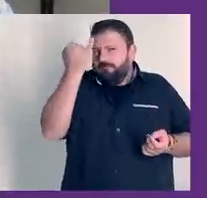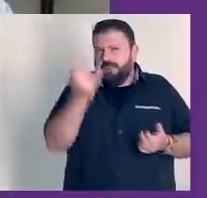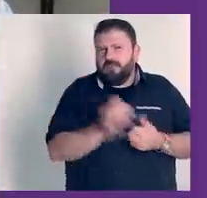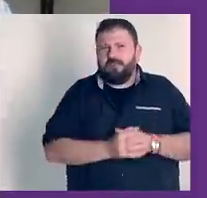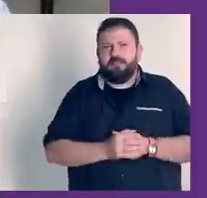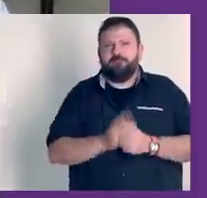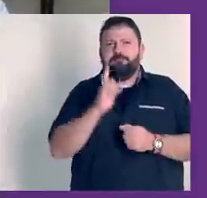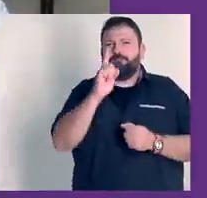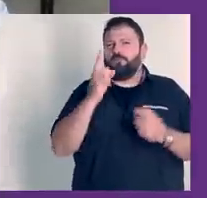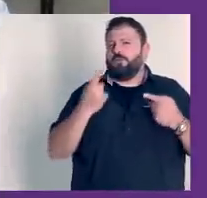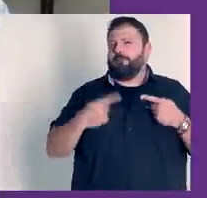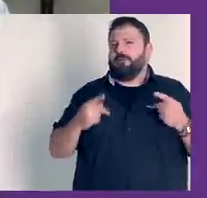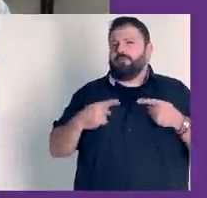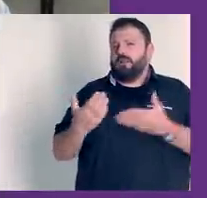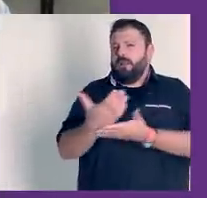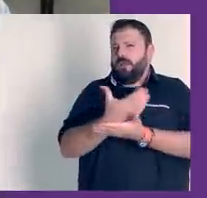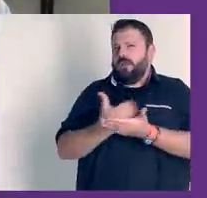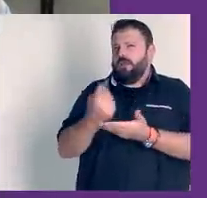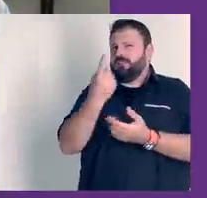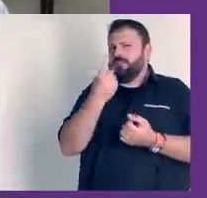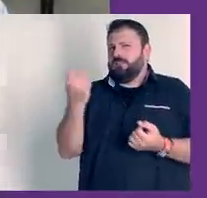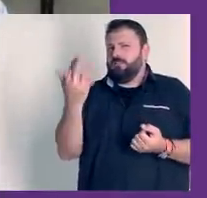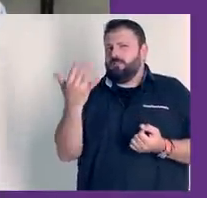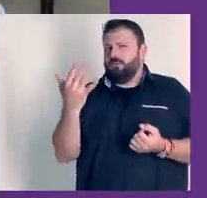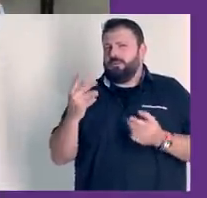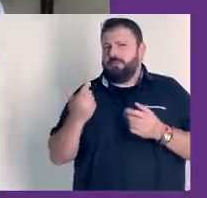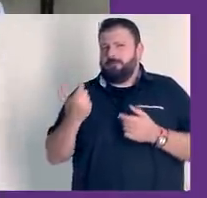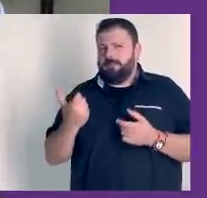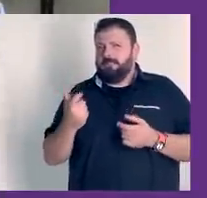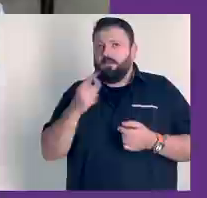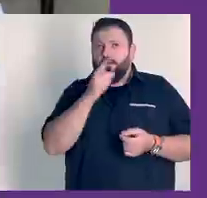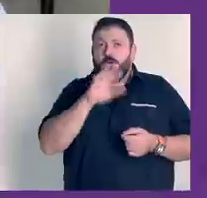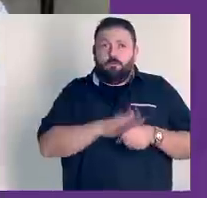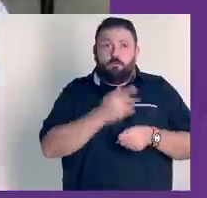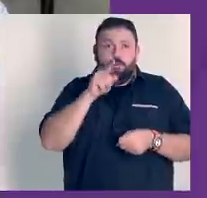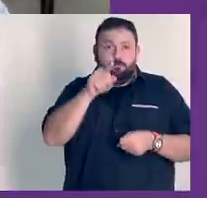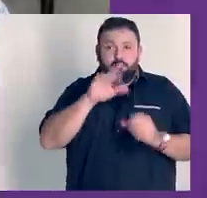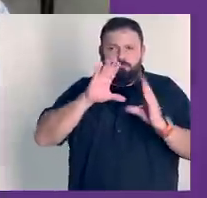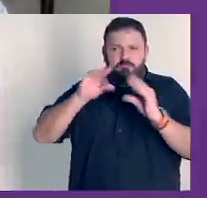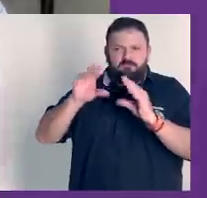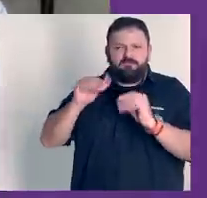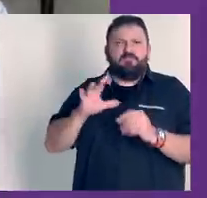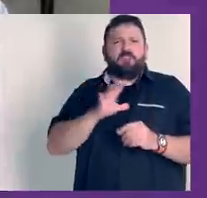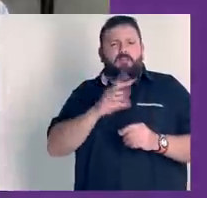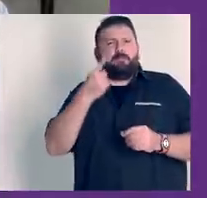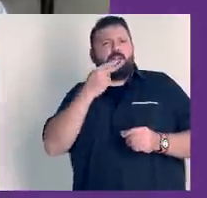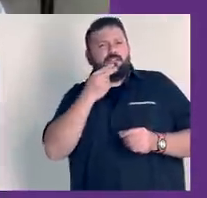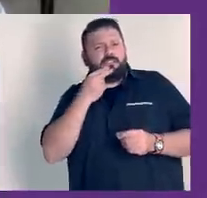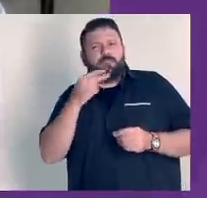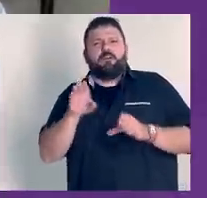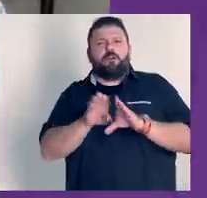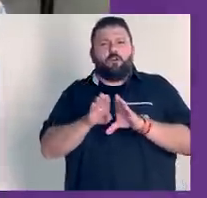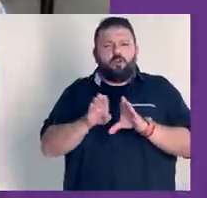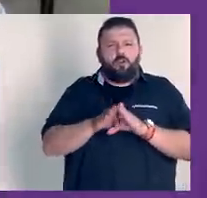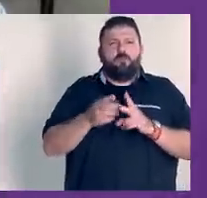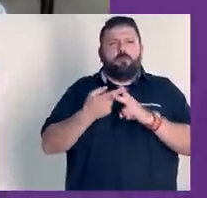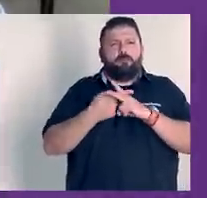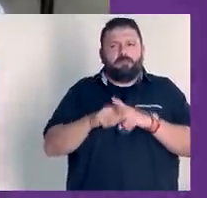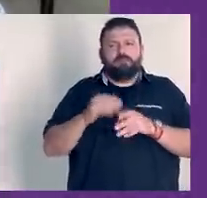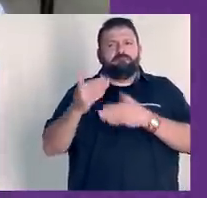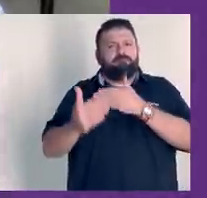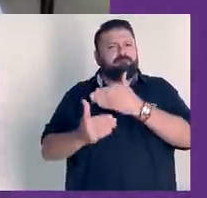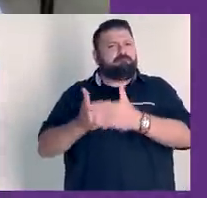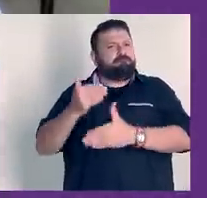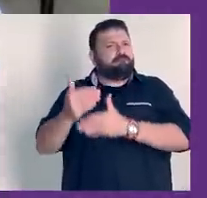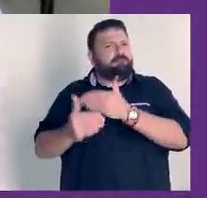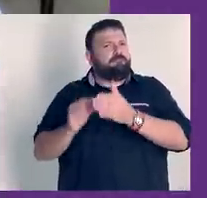una persona gana 150 pesos porque tú le enseñaste qué hay, para qué sirve, en dónde se compra, cómo se toma,